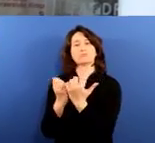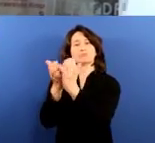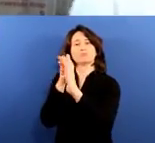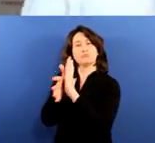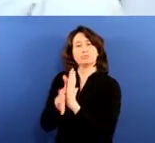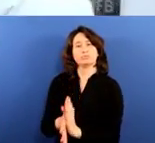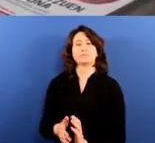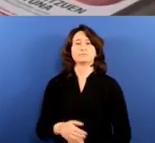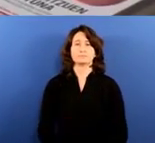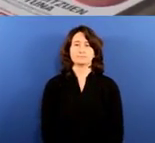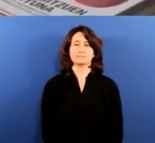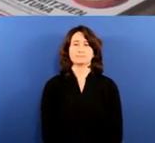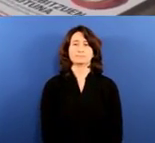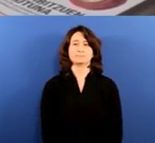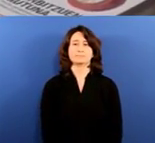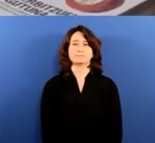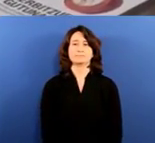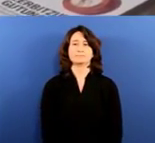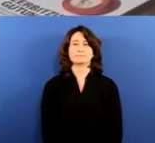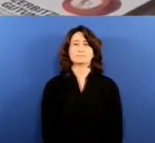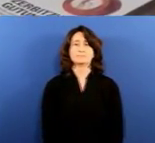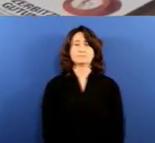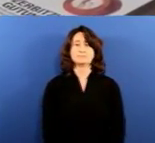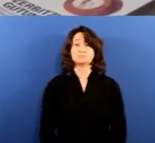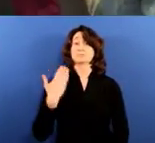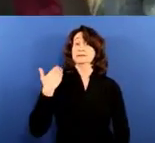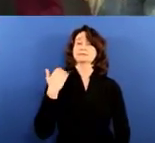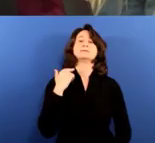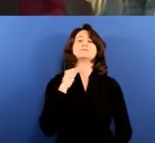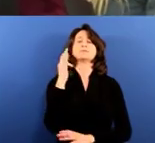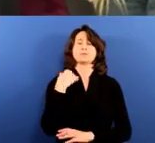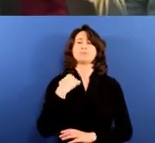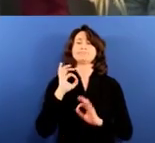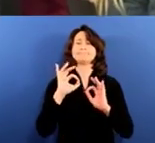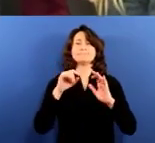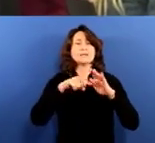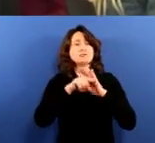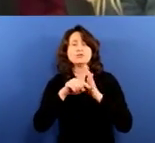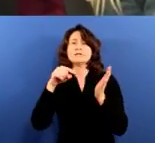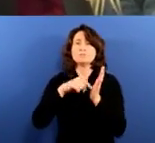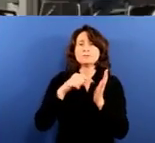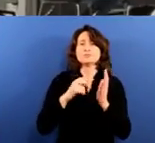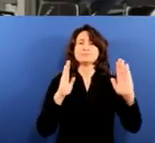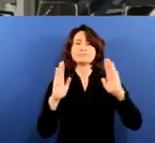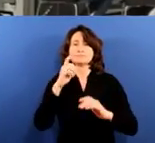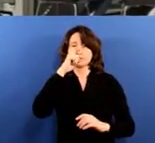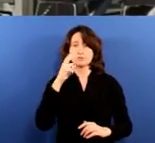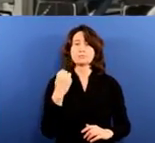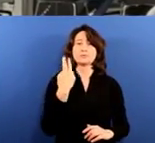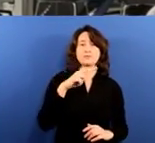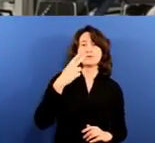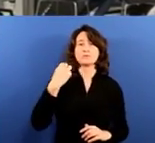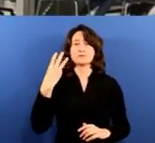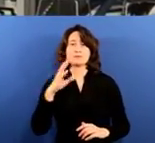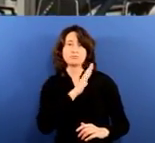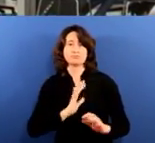sobre sociedades y sucesiones y donaciones, a las medidas tributarias de 2012 y 2013. Además, el